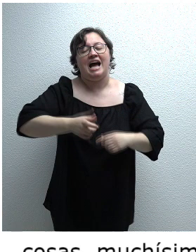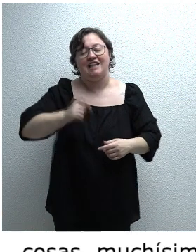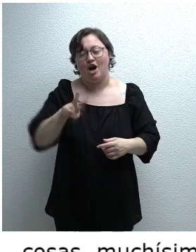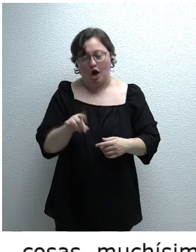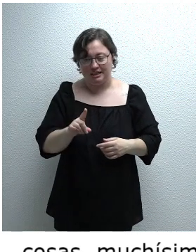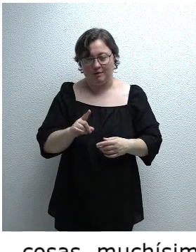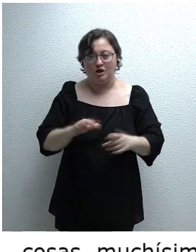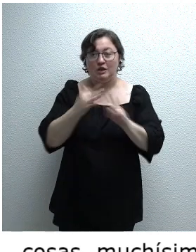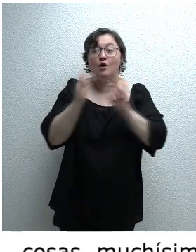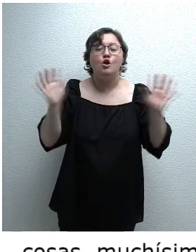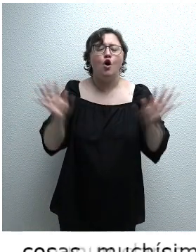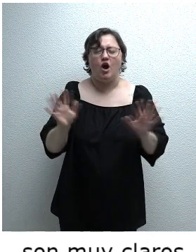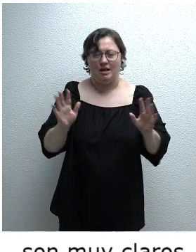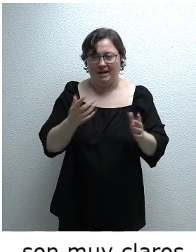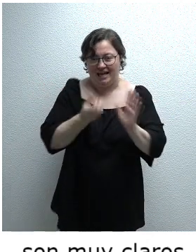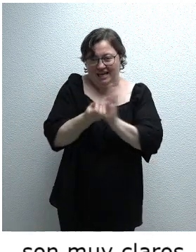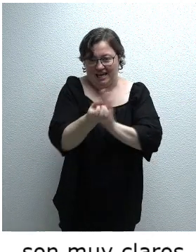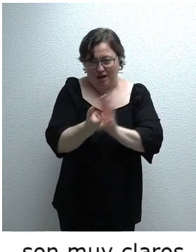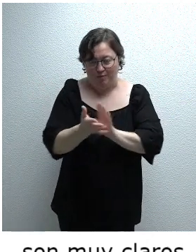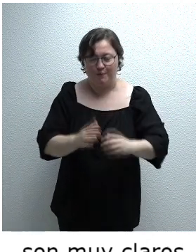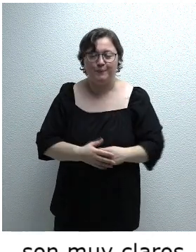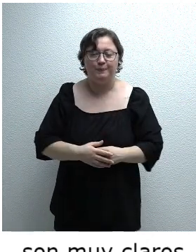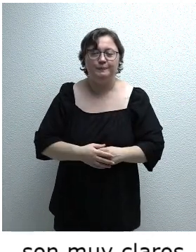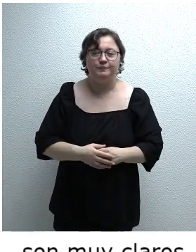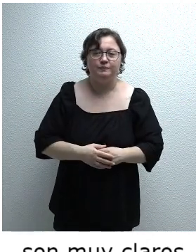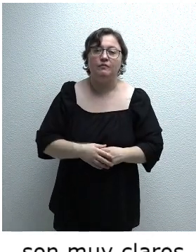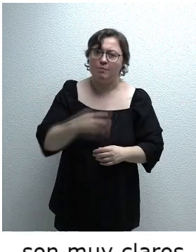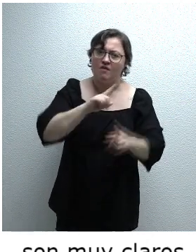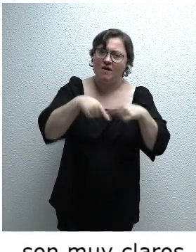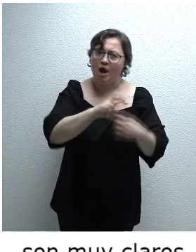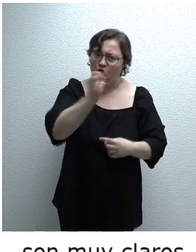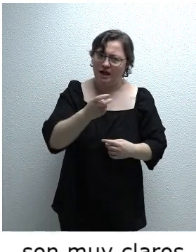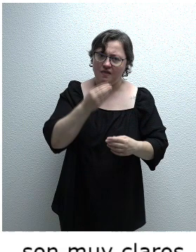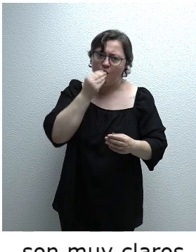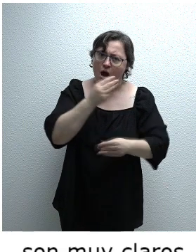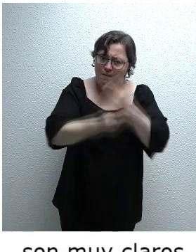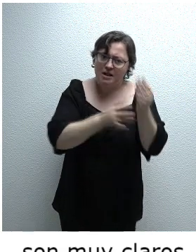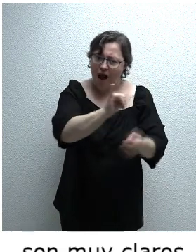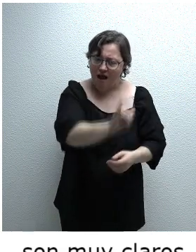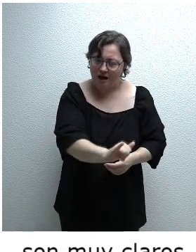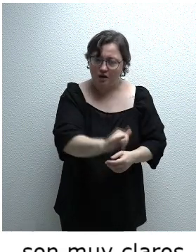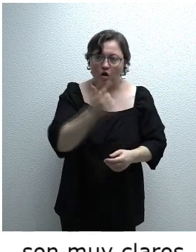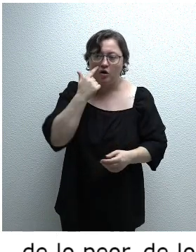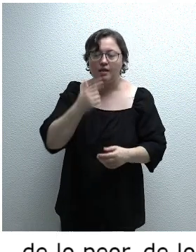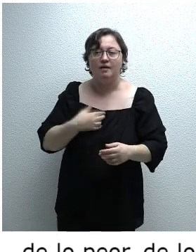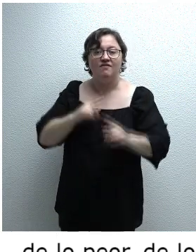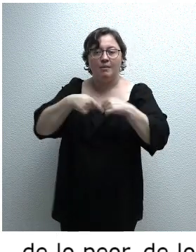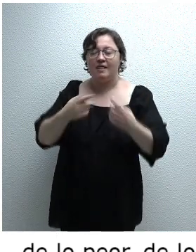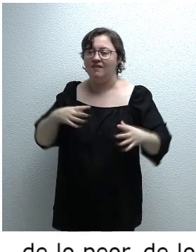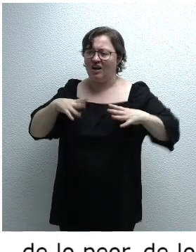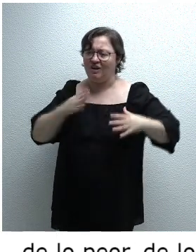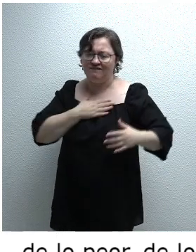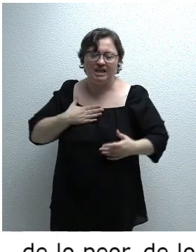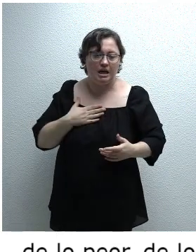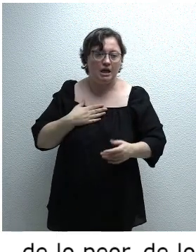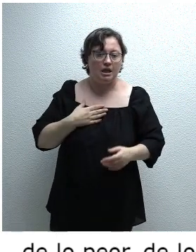casos extremos, de lo peor, no de las buenas prácticas, que también las hay muchas. De querer irse de vacaciones, ¿qué hacemos